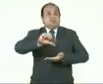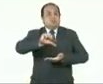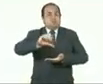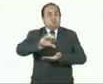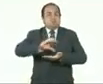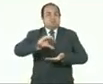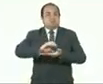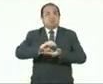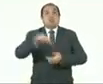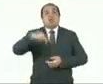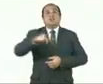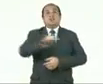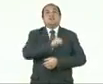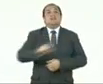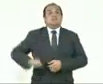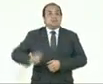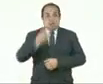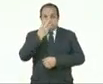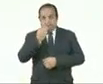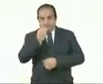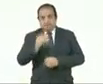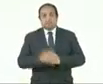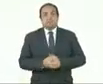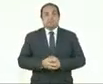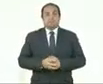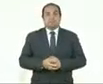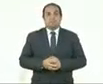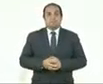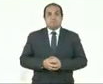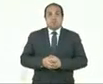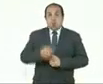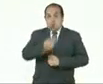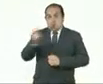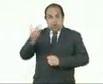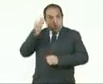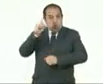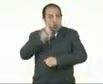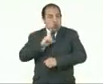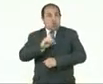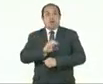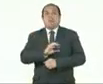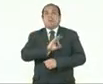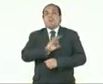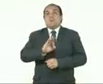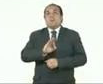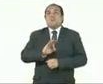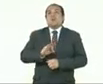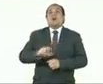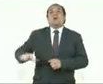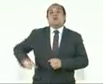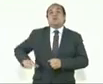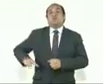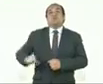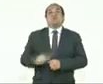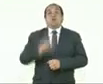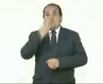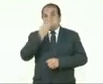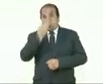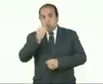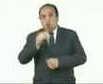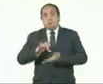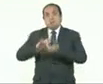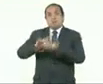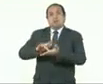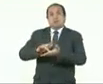alcaldía. Cuente usted, doctora, con el gobierno de Coyoacán para que en la